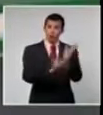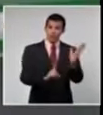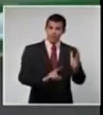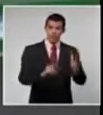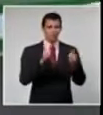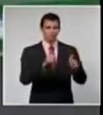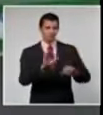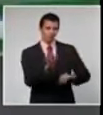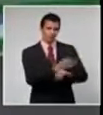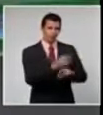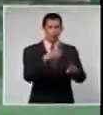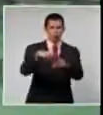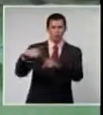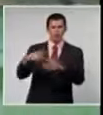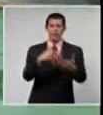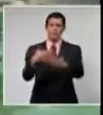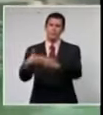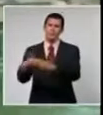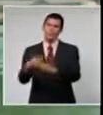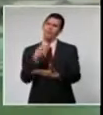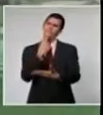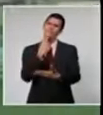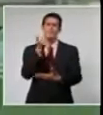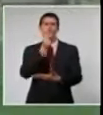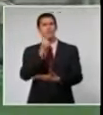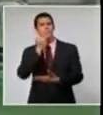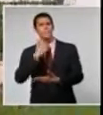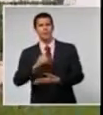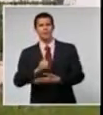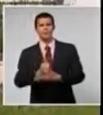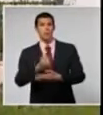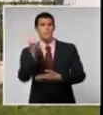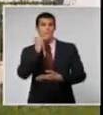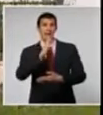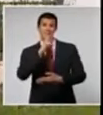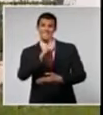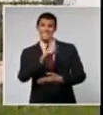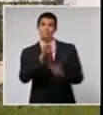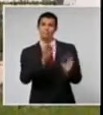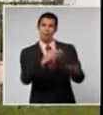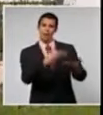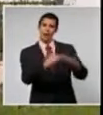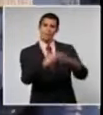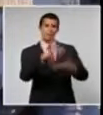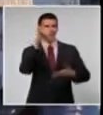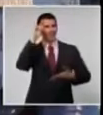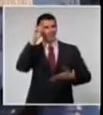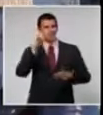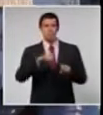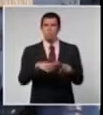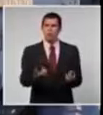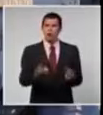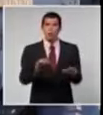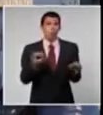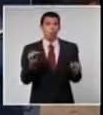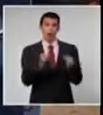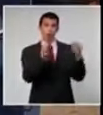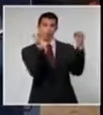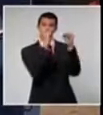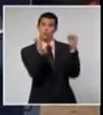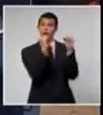se inició un proceso inversionista en 2016 que comprende los servicios energéticos de refrigeración, producción de vapor, entre